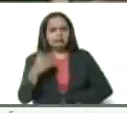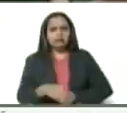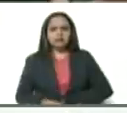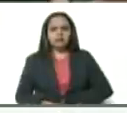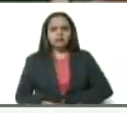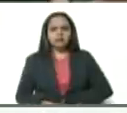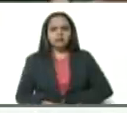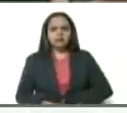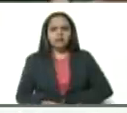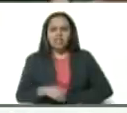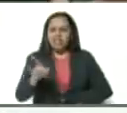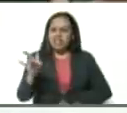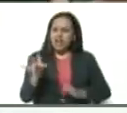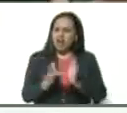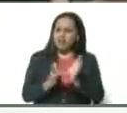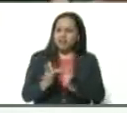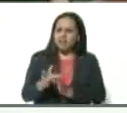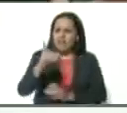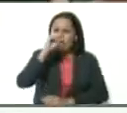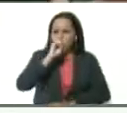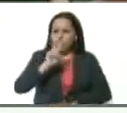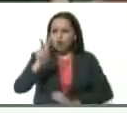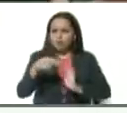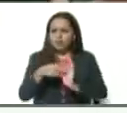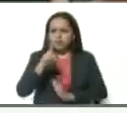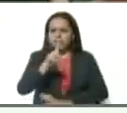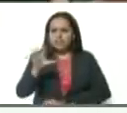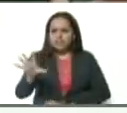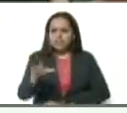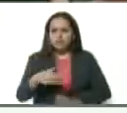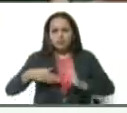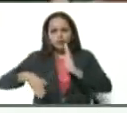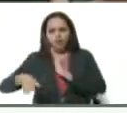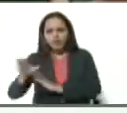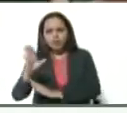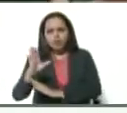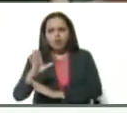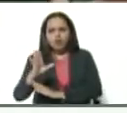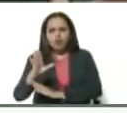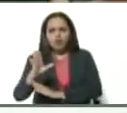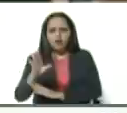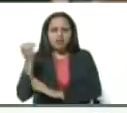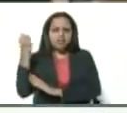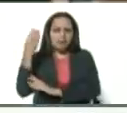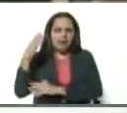Silvia, en abril del 2015, cuando fuimos a la Cumbre de las Américas en Panamá,